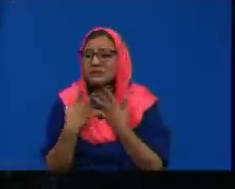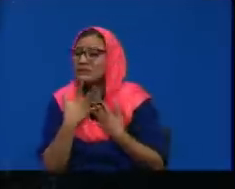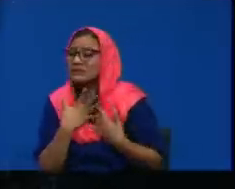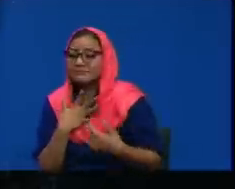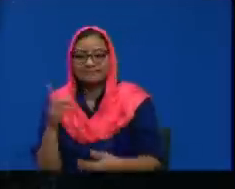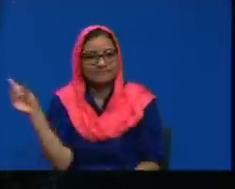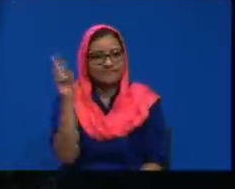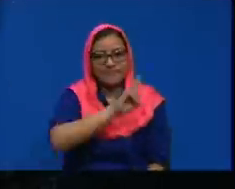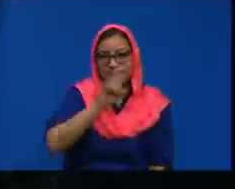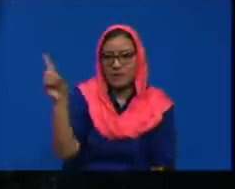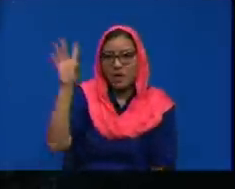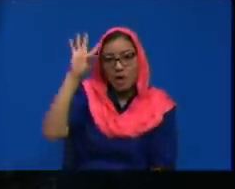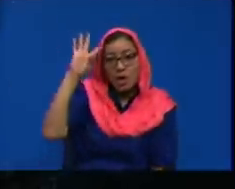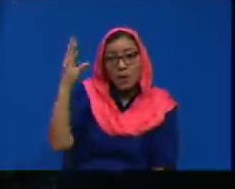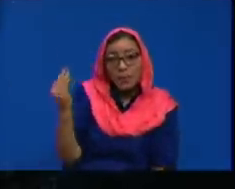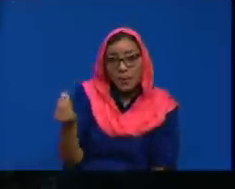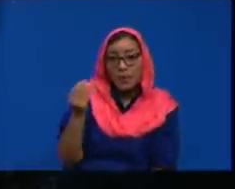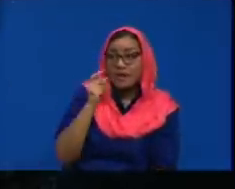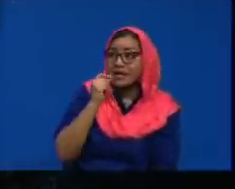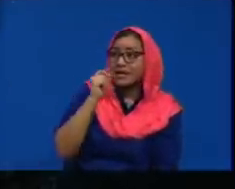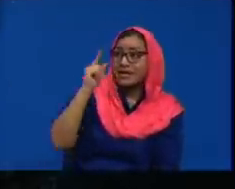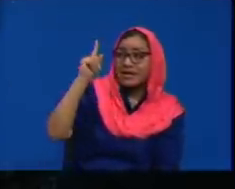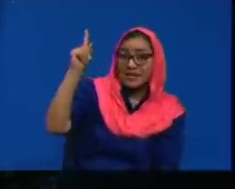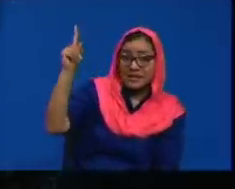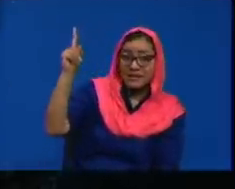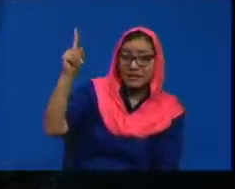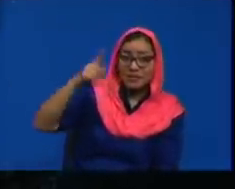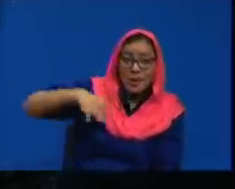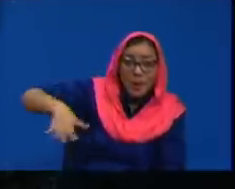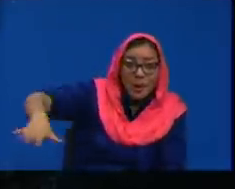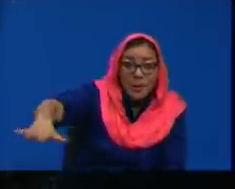porque yo pueblo mío,